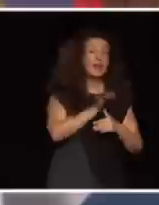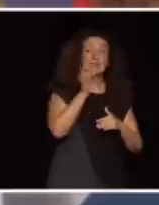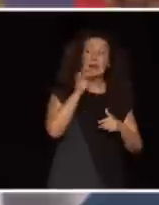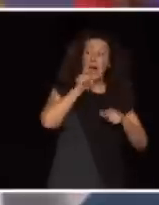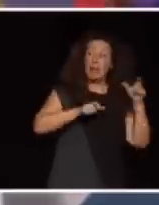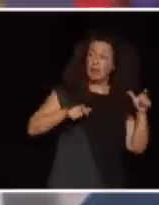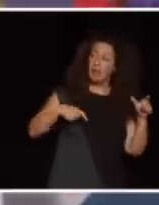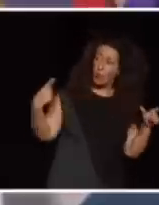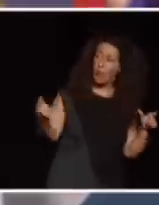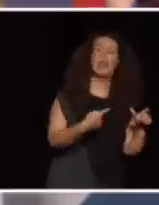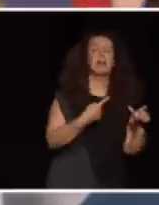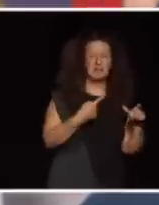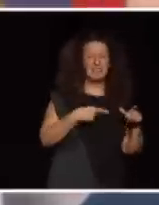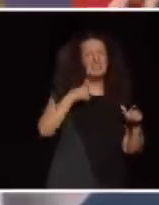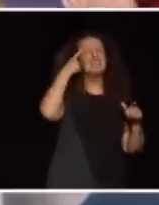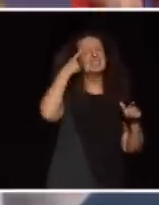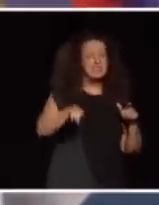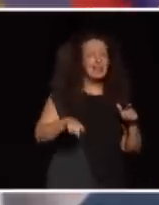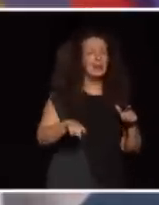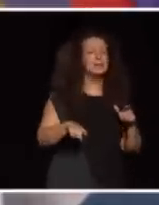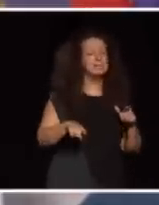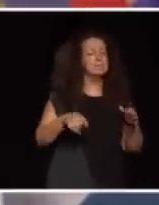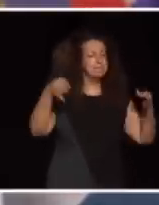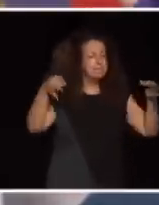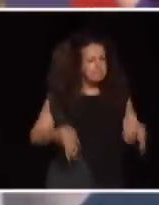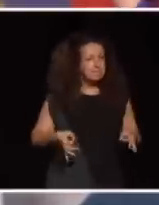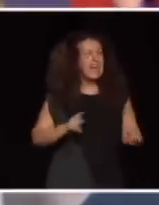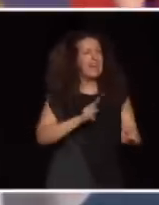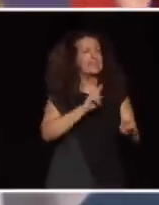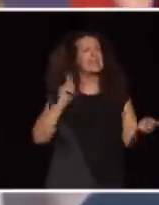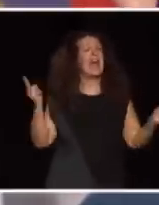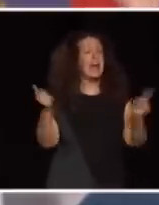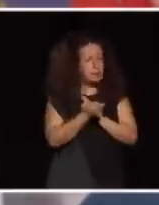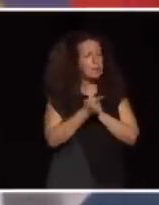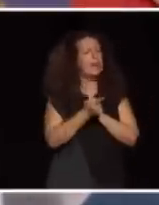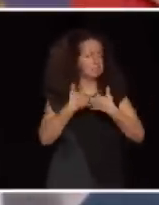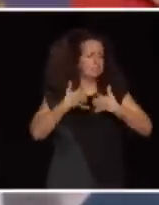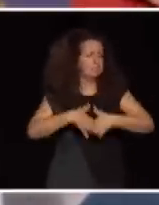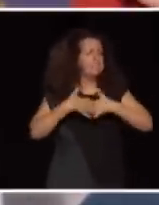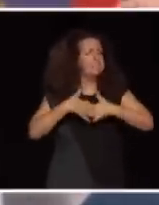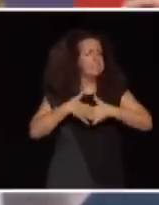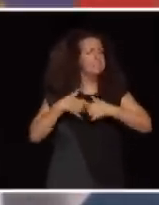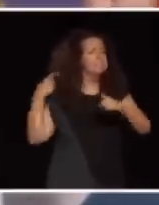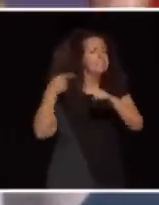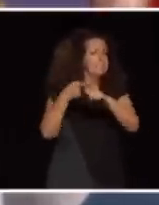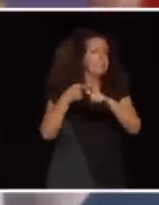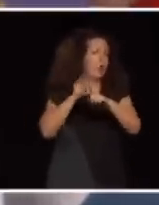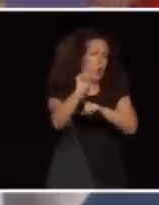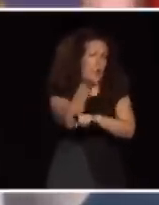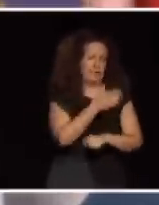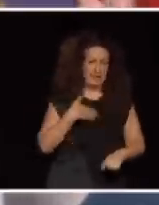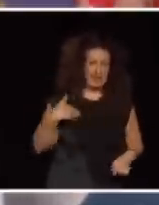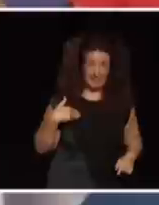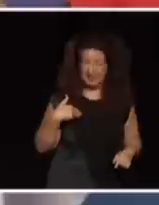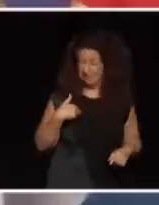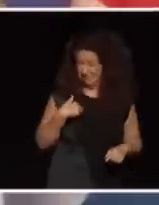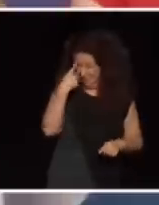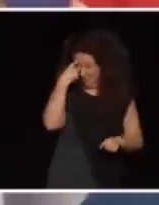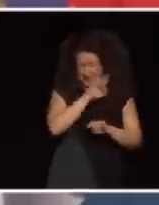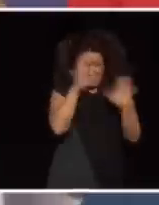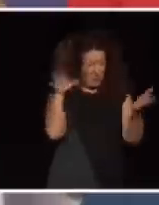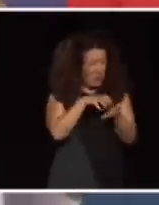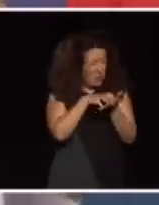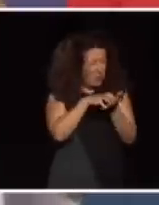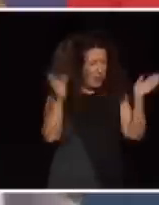ciudadanía sabe muy bien que las transformaciones se van a impulsar hasta el final. Creo, sin ninguna duda, compañeros y